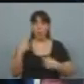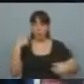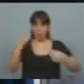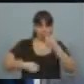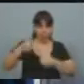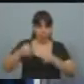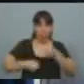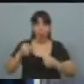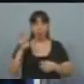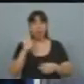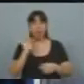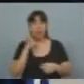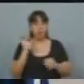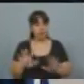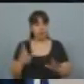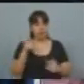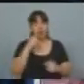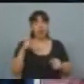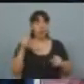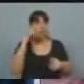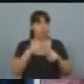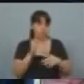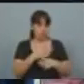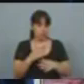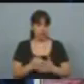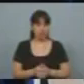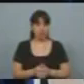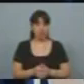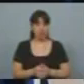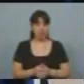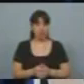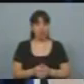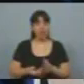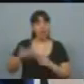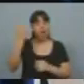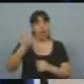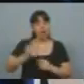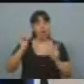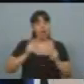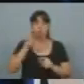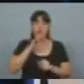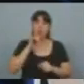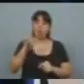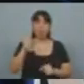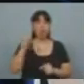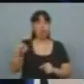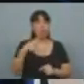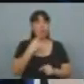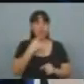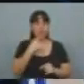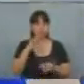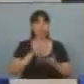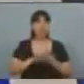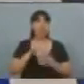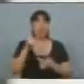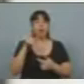¿Hay algún dato? No sé. Creo que Tomás había recibido algunas denuncias de acoso, de acoso sexual, sí,